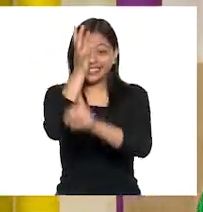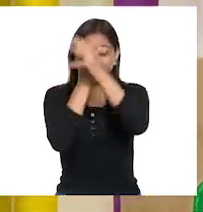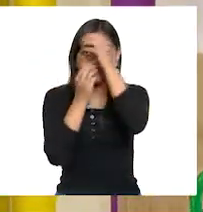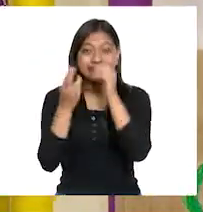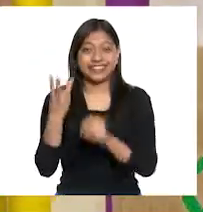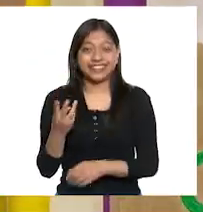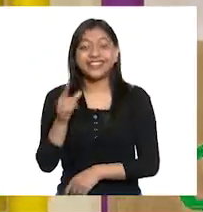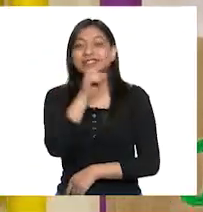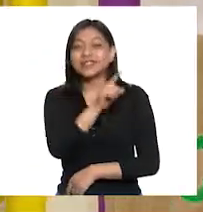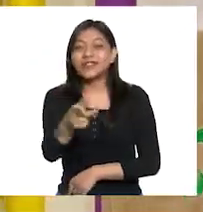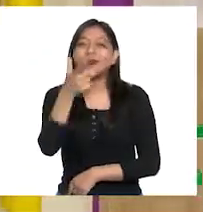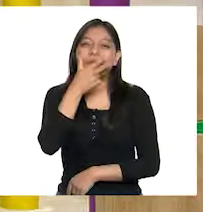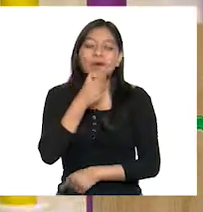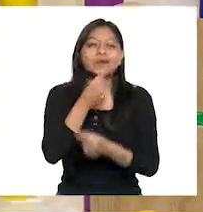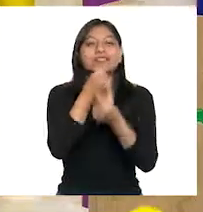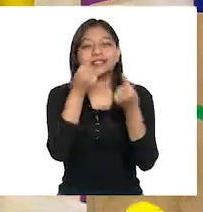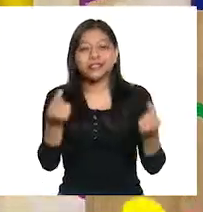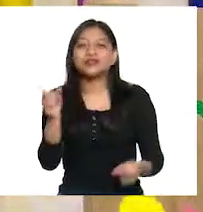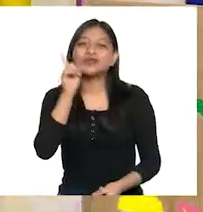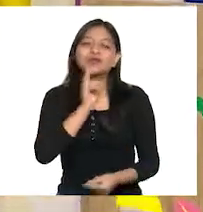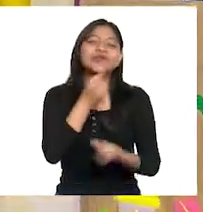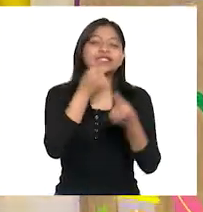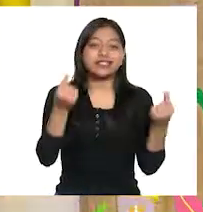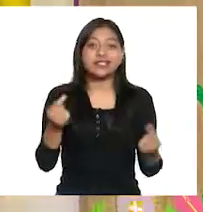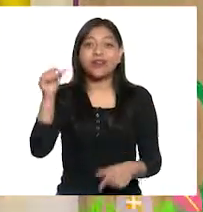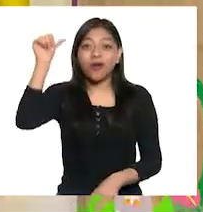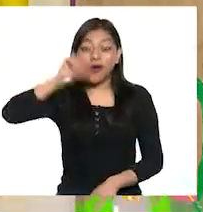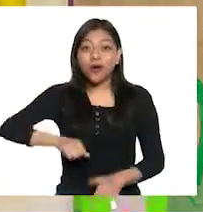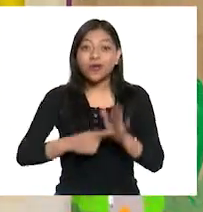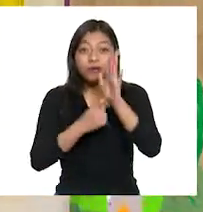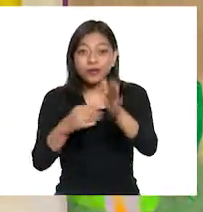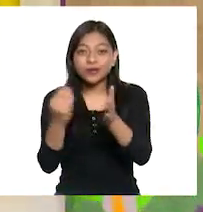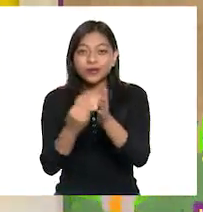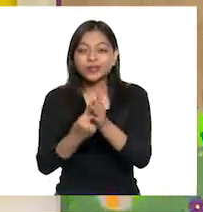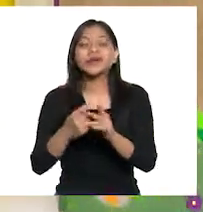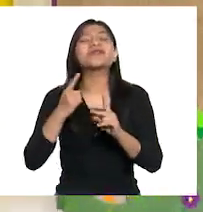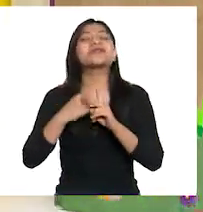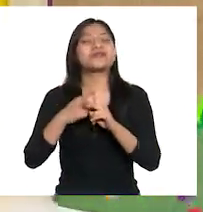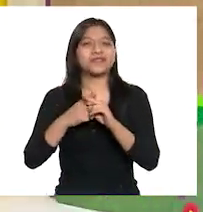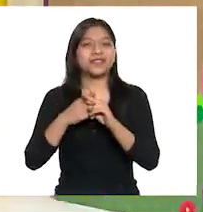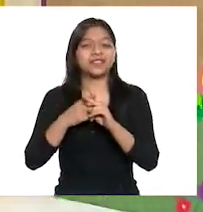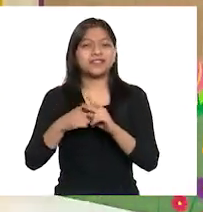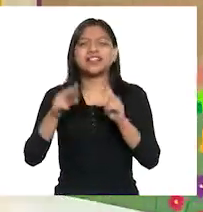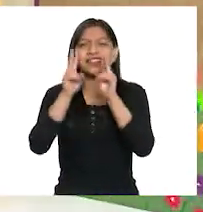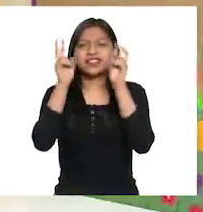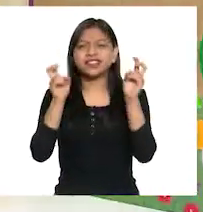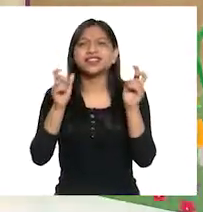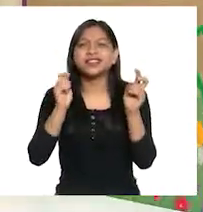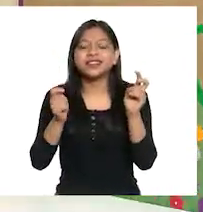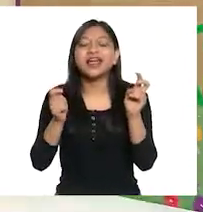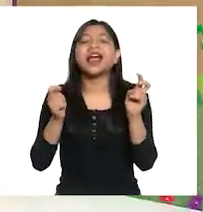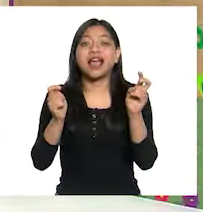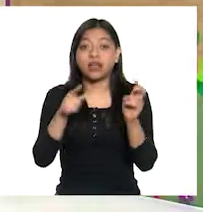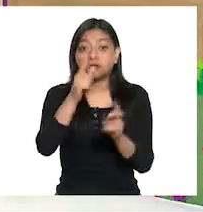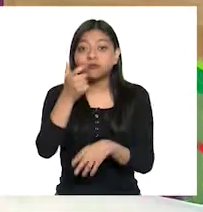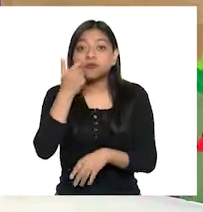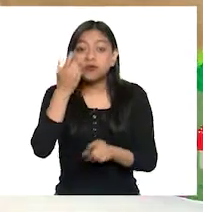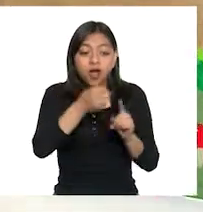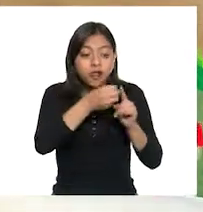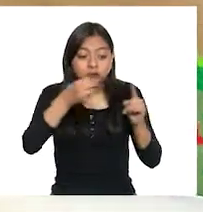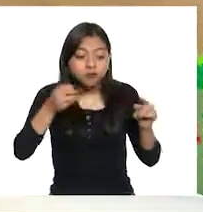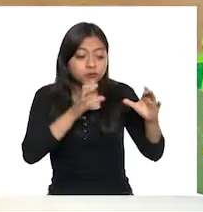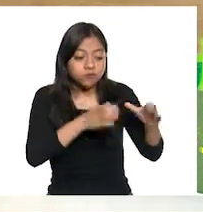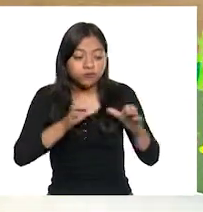niños, esto que tenemos hoy para ustedes es una clase de matemáticas que lleva por título Para organizar hay